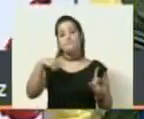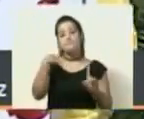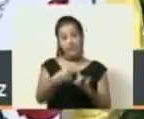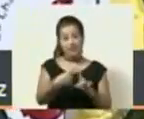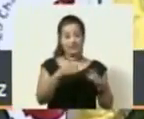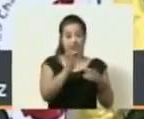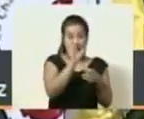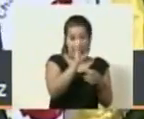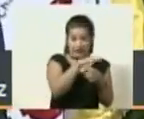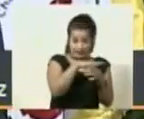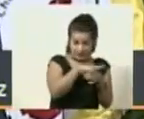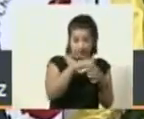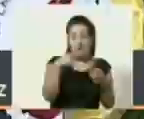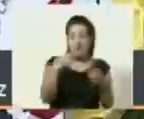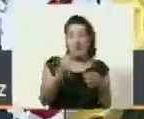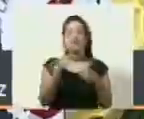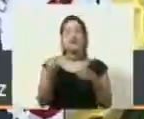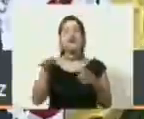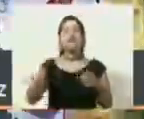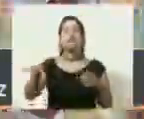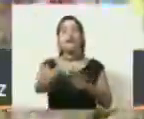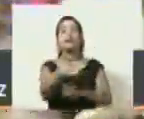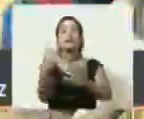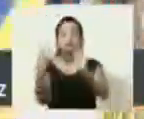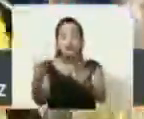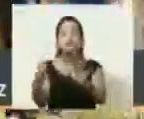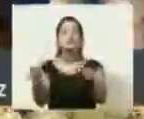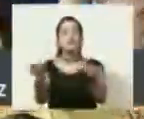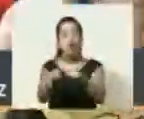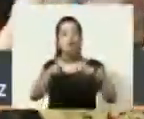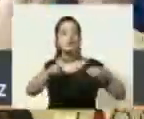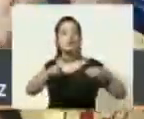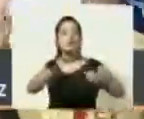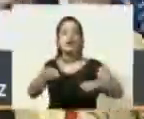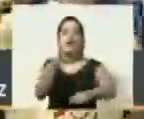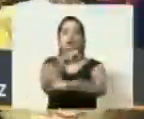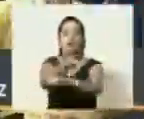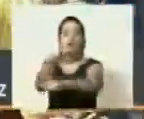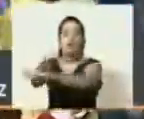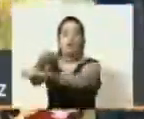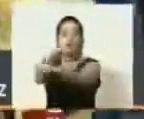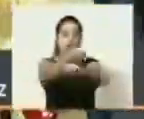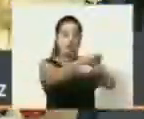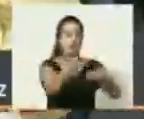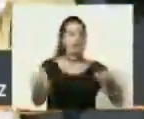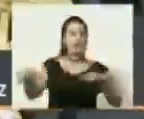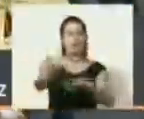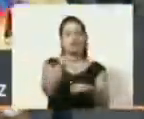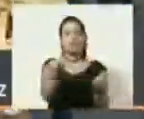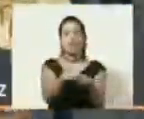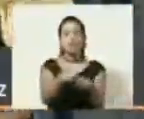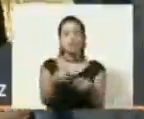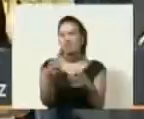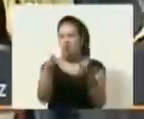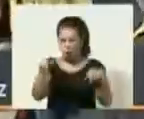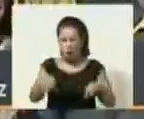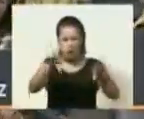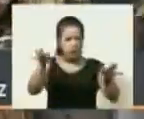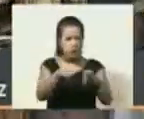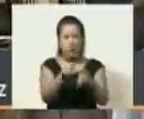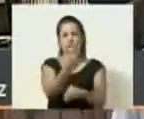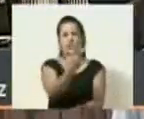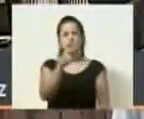también en 9 estados de nuestro país se realiza simultáneamente para entregar esos títulos a más de